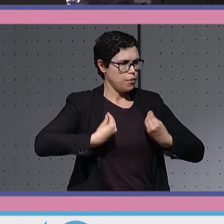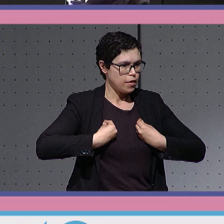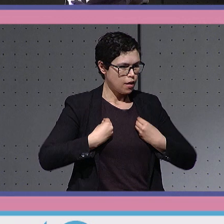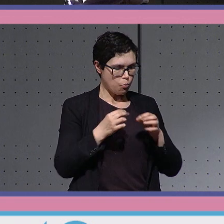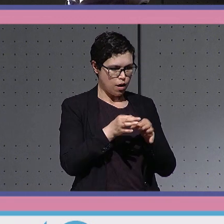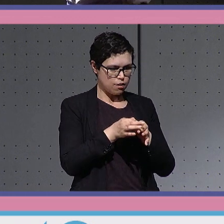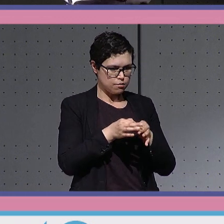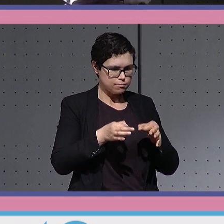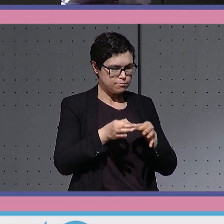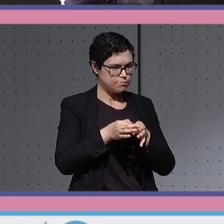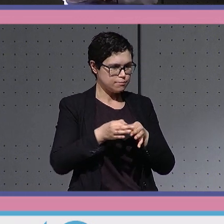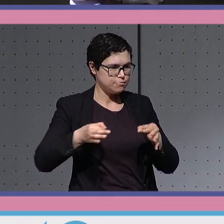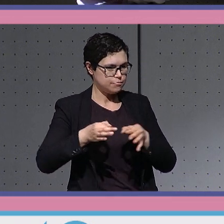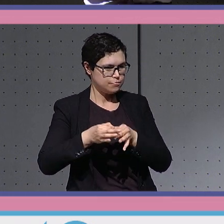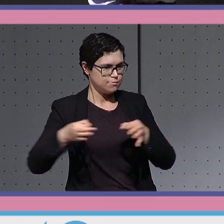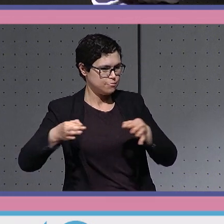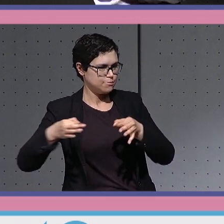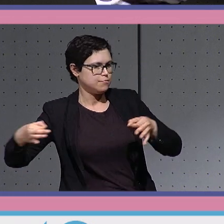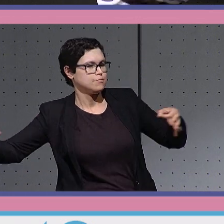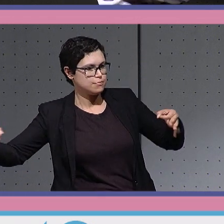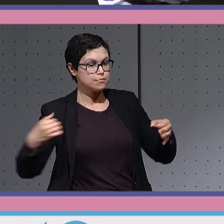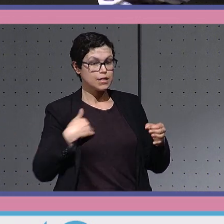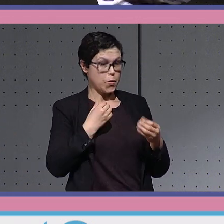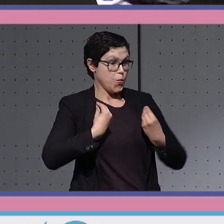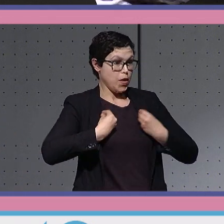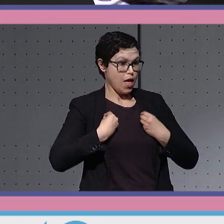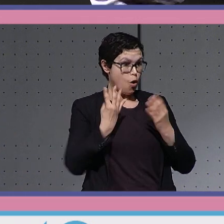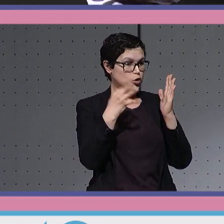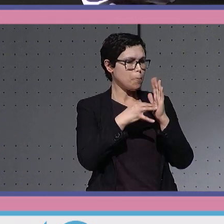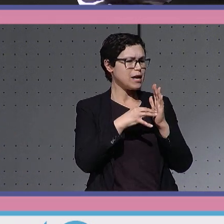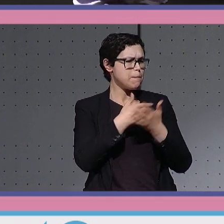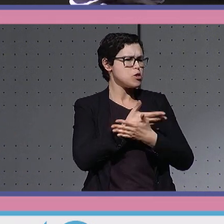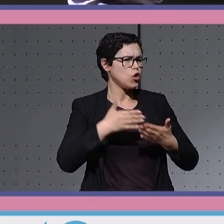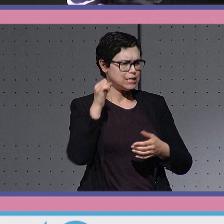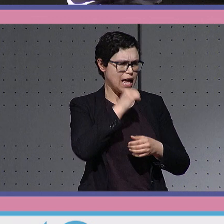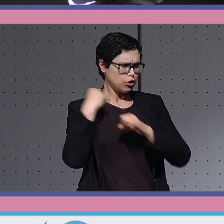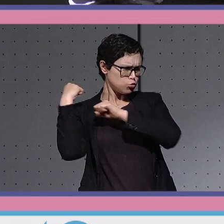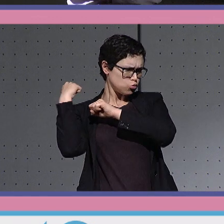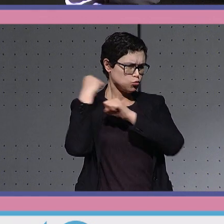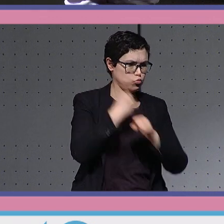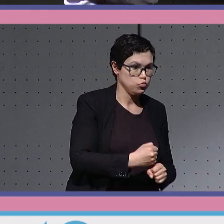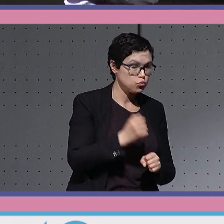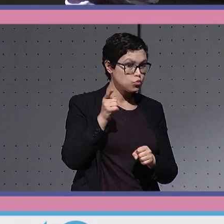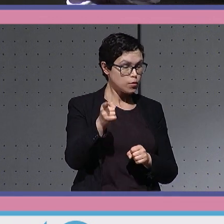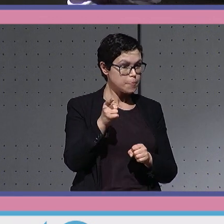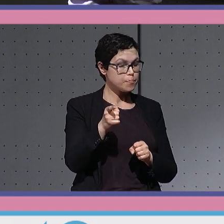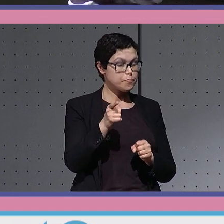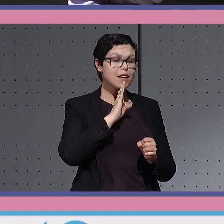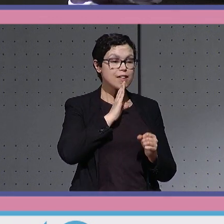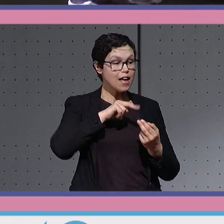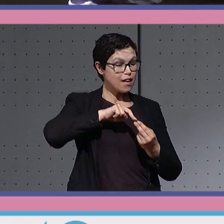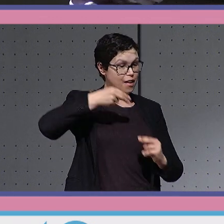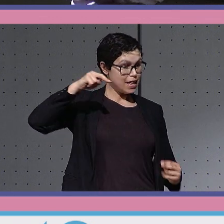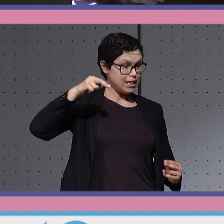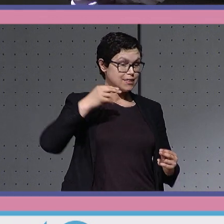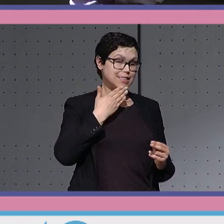dividiéndose. Y así empezó hace 4.000 millones de años, como os digo. Y en el diseño del libro de la